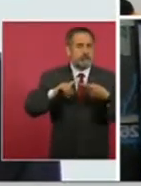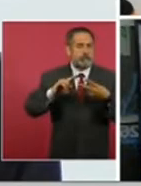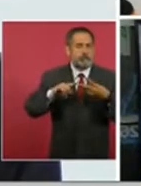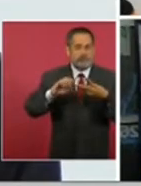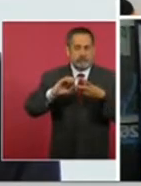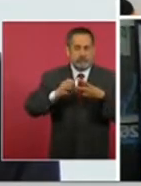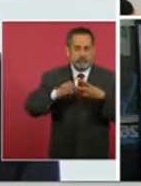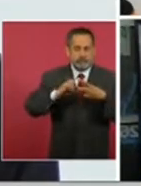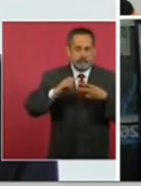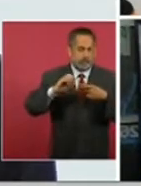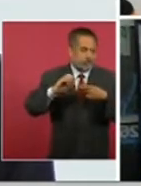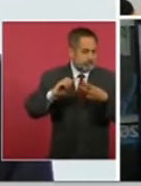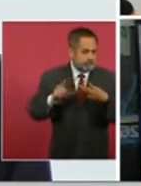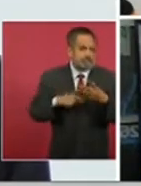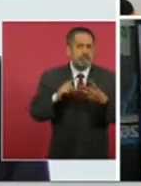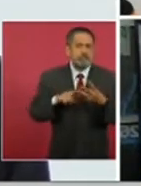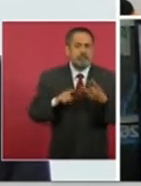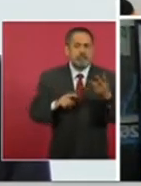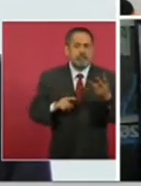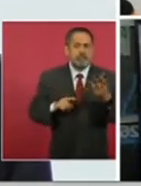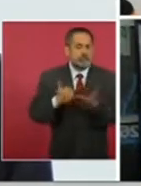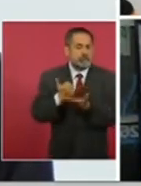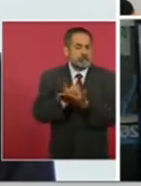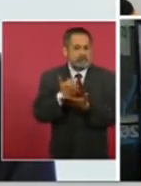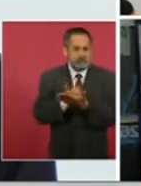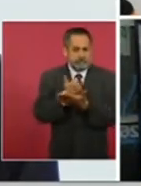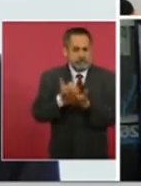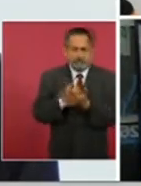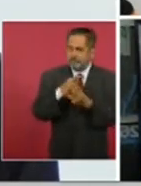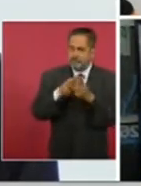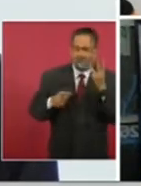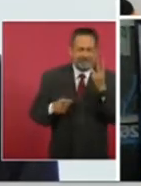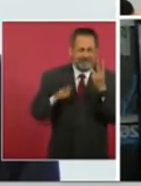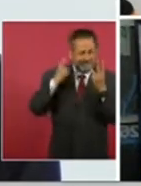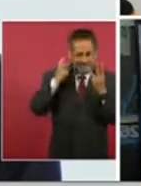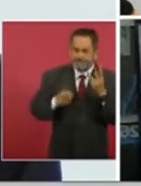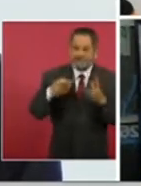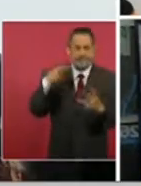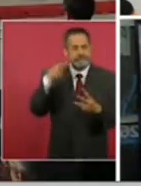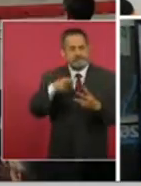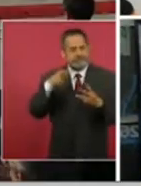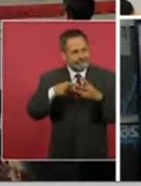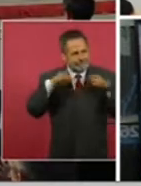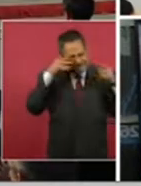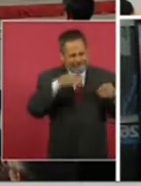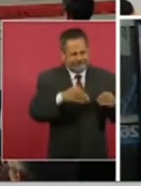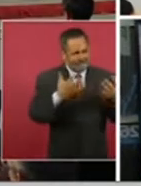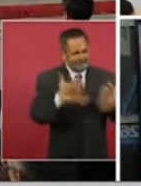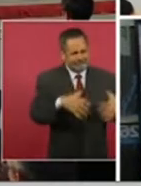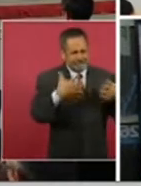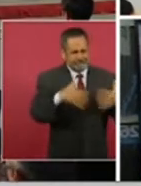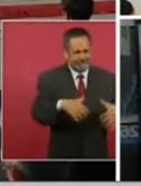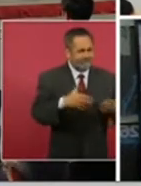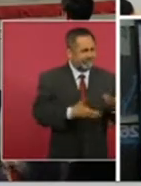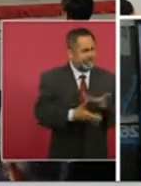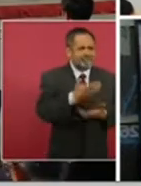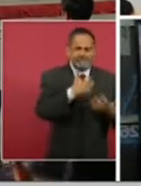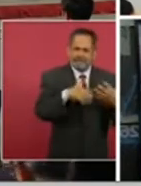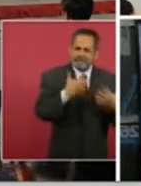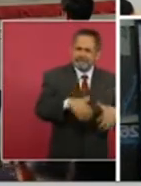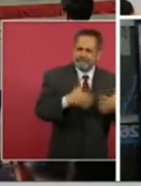extranjero, el tema es por segmentos, hay segmentos que están muy golpeados y que necesitan ser frenados porque todos vamos a perder si seguimos este ritmo,